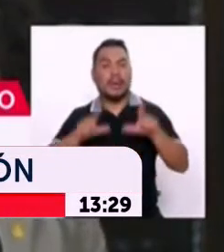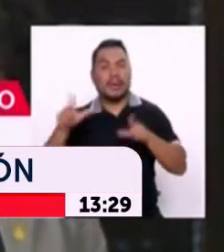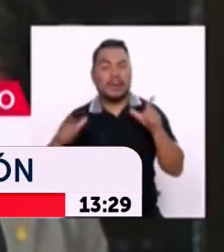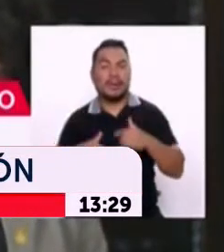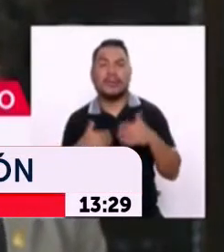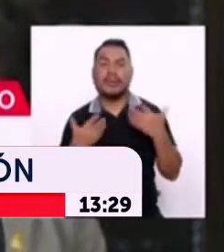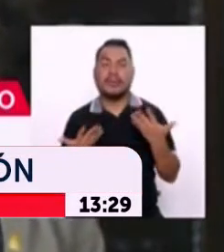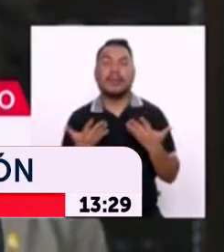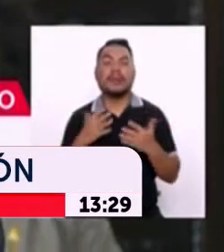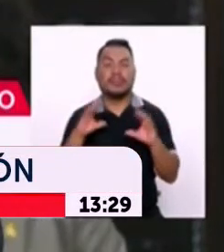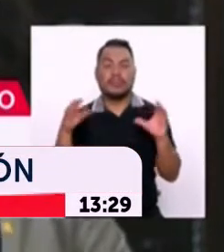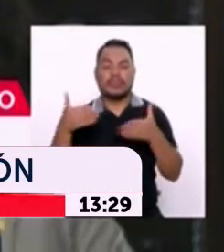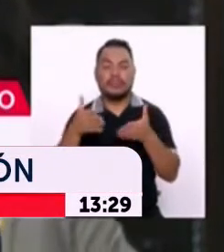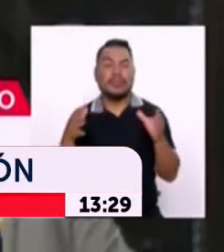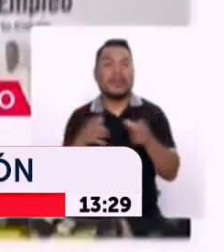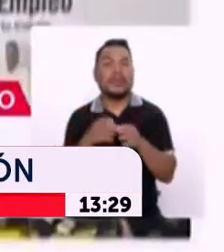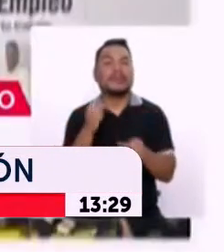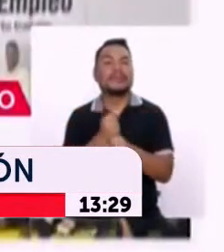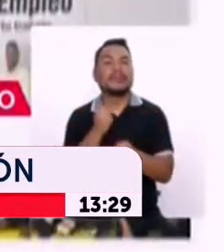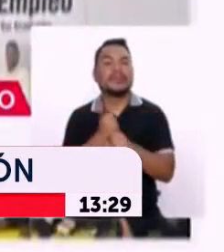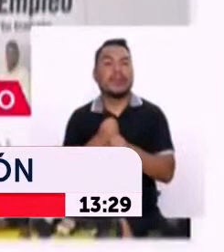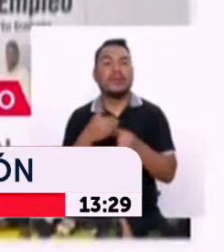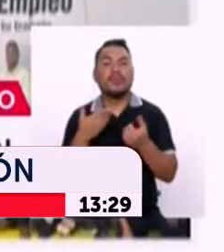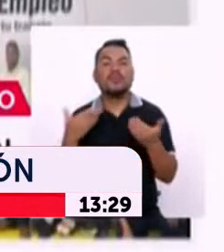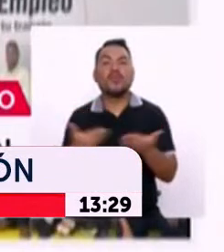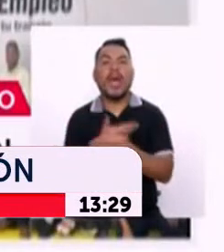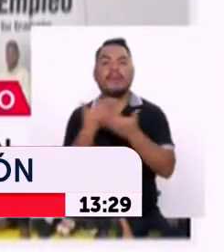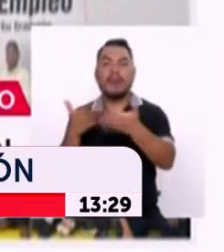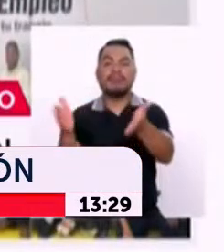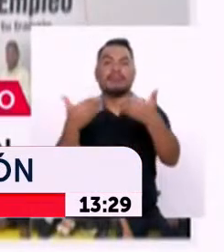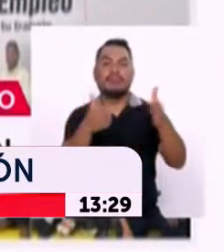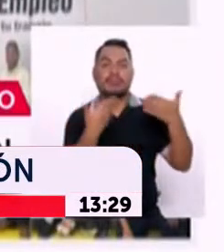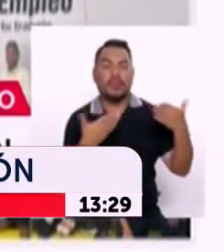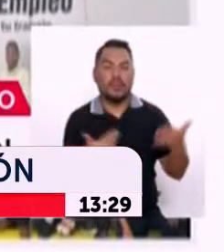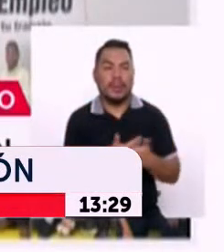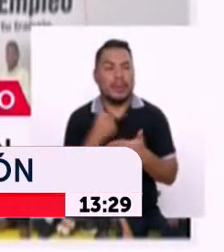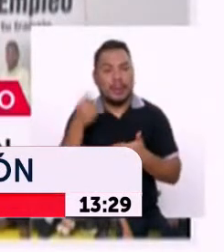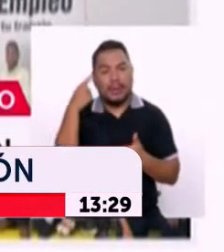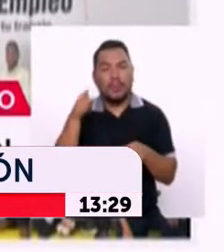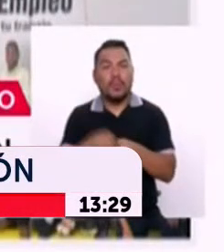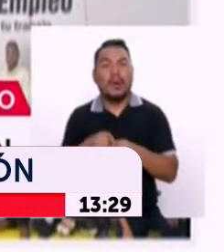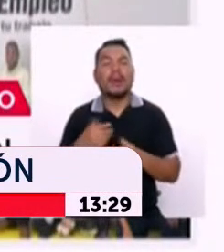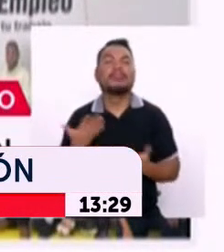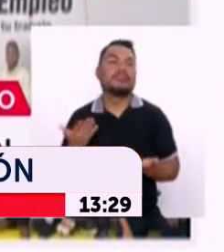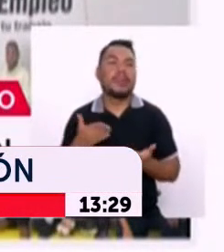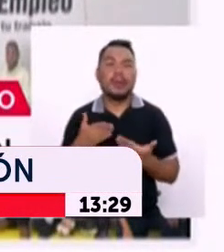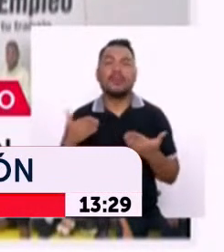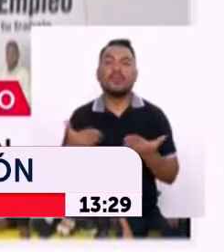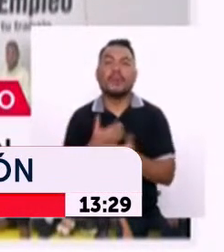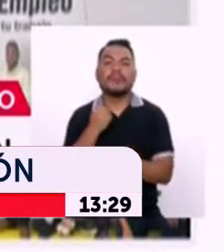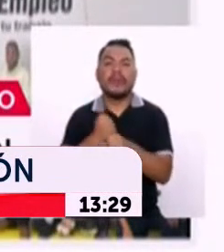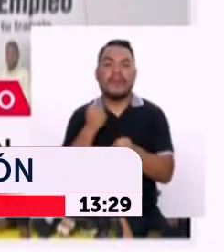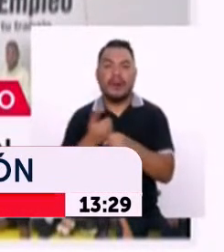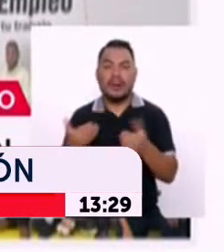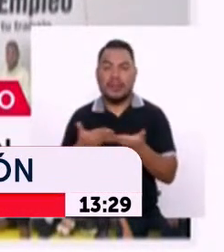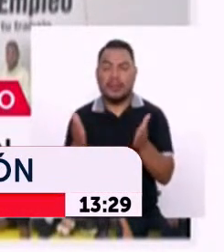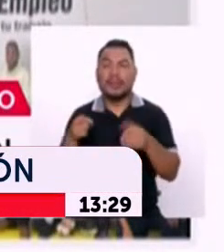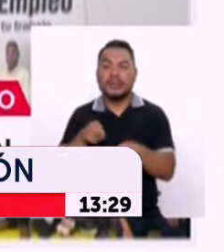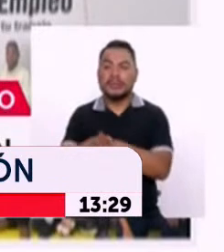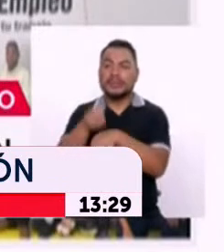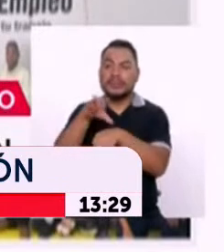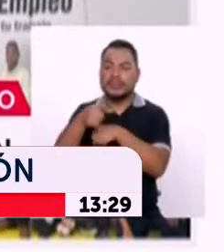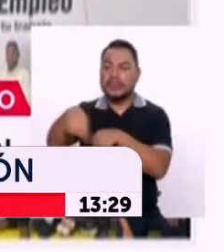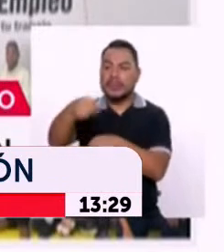Alberto Tarola, y posteriormente cada ministro está haciendo un pequeño balance de su gestión. En estos momentos habla el ministro